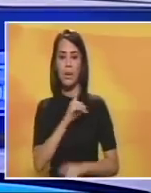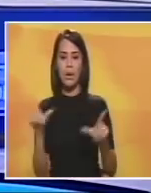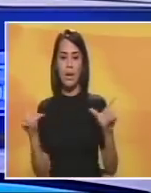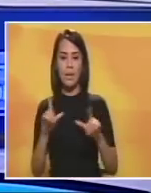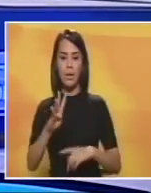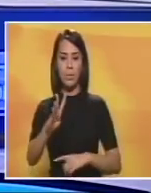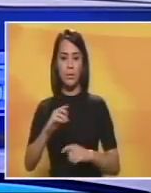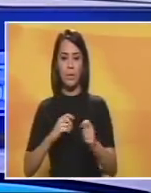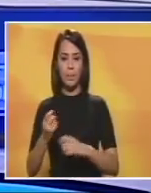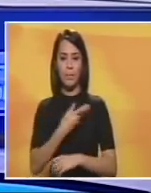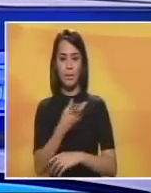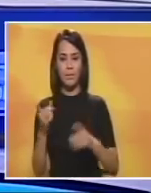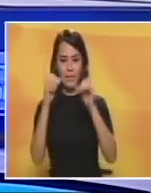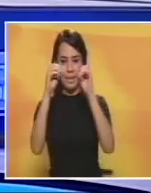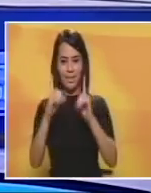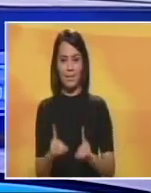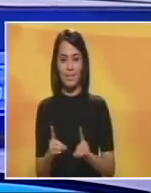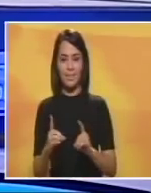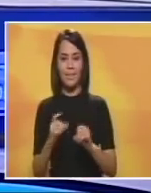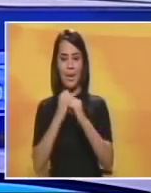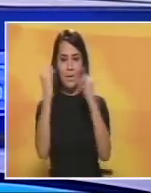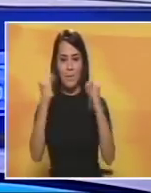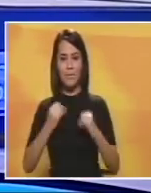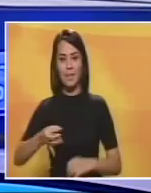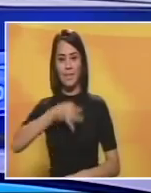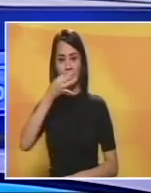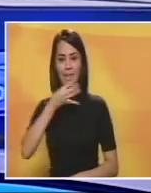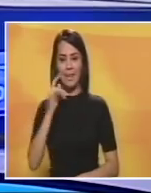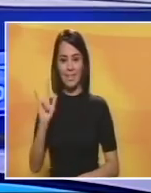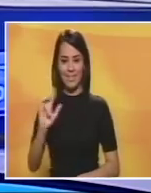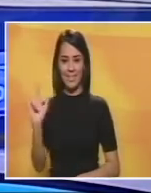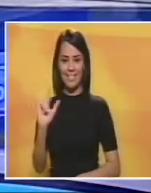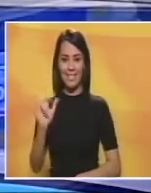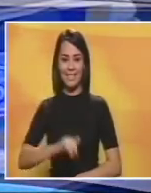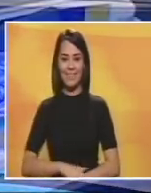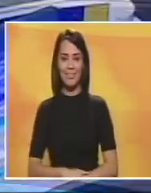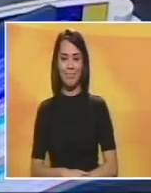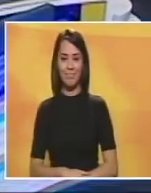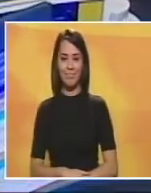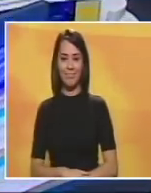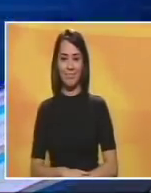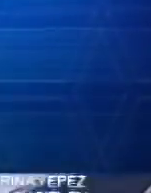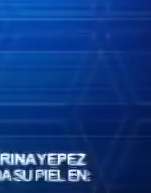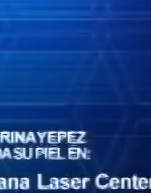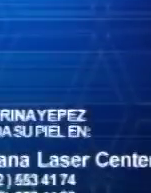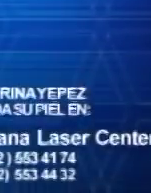Recuerden, Noticiero Venevisión, Canal 4 reporta. Ustedes deciden. A todos, muy buenas tardes. Feliz tarde.